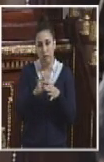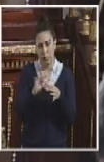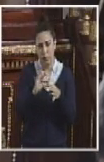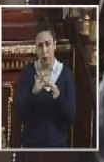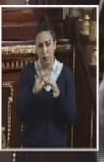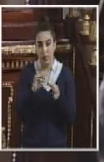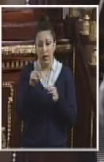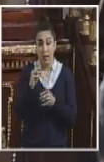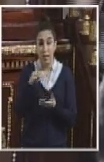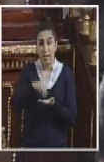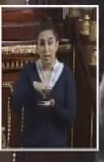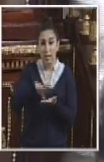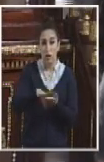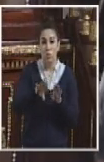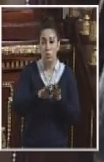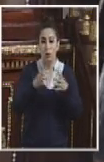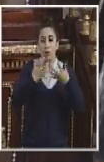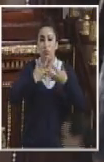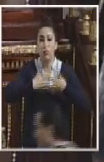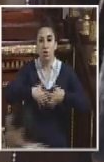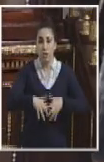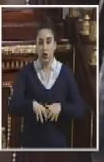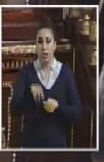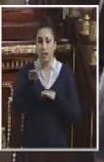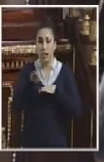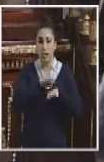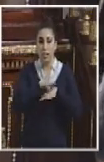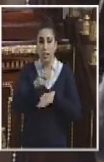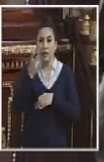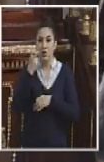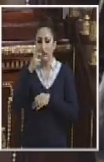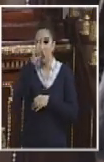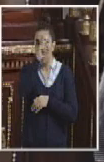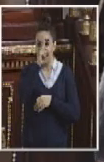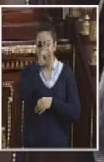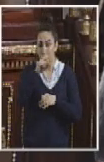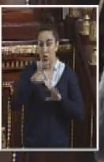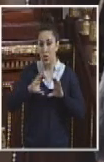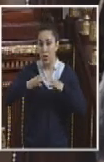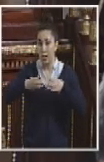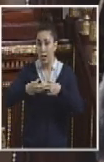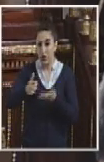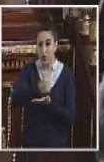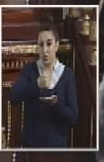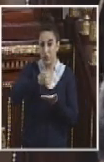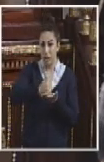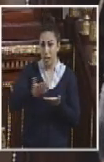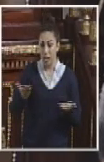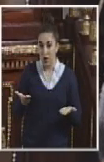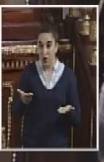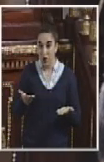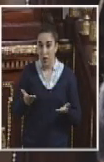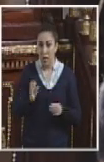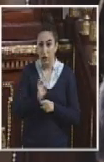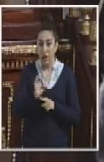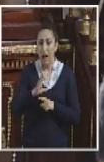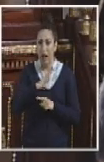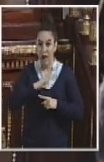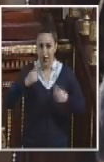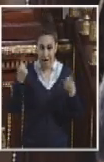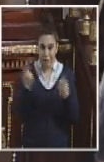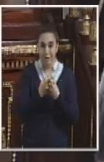que establece las funciones del Consejo Judicial Ciudadano, que nuevamente tenemos una